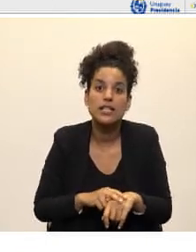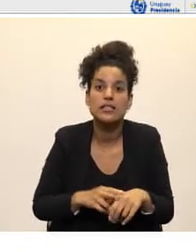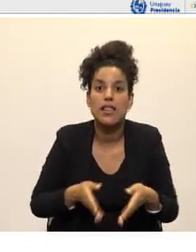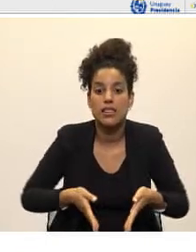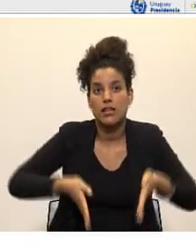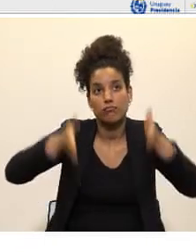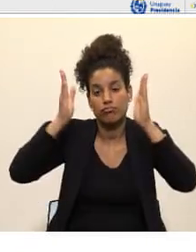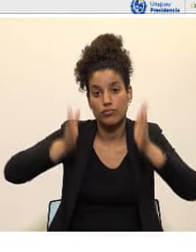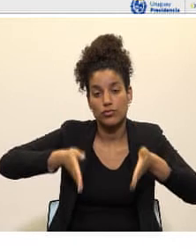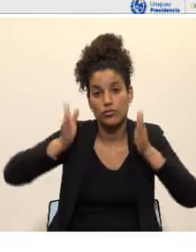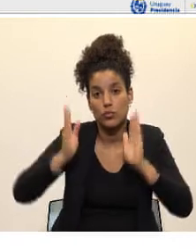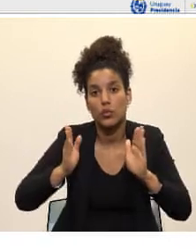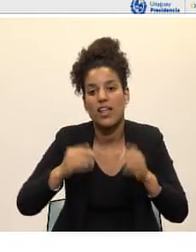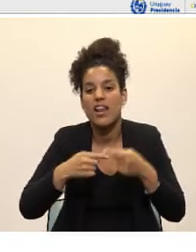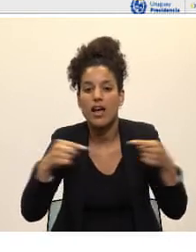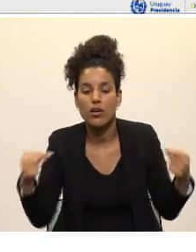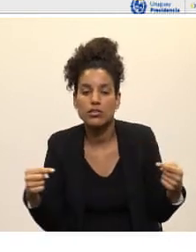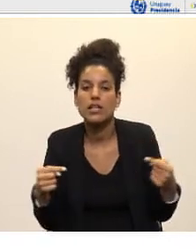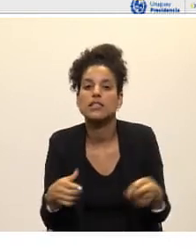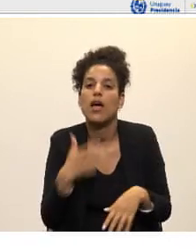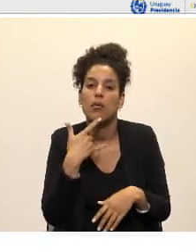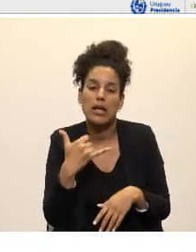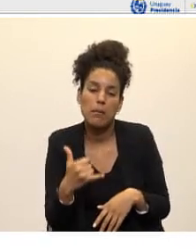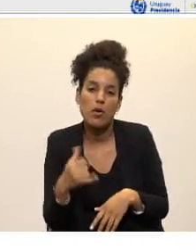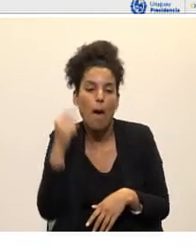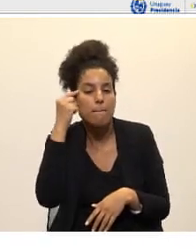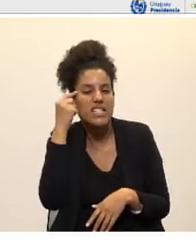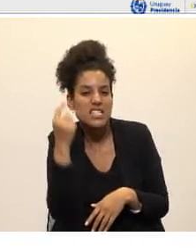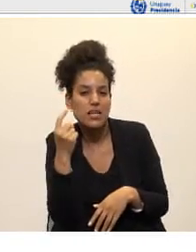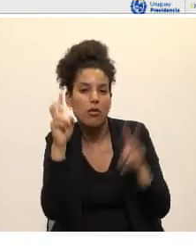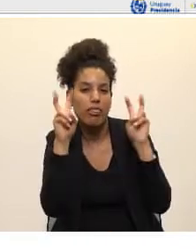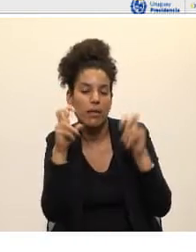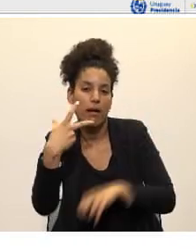que señalé, pensemos lo de las vacunas. Me gusta generar